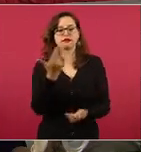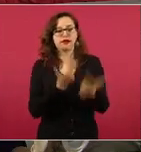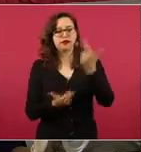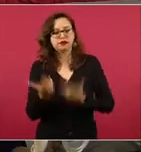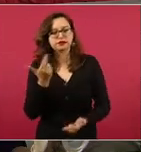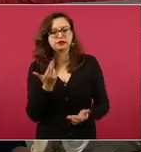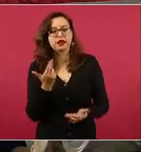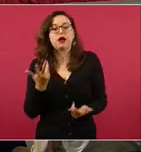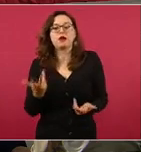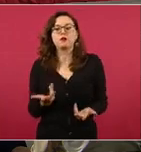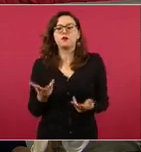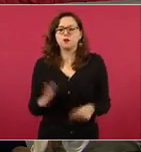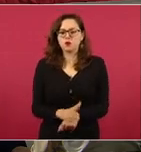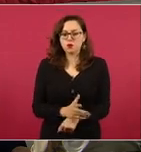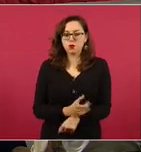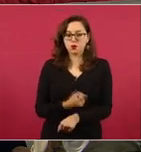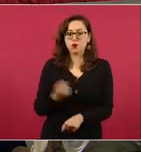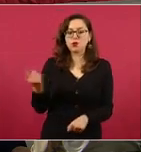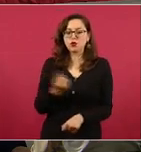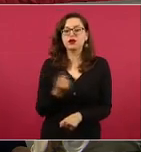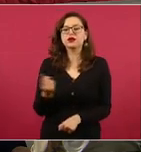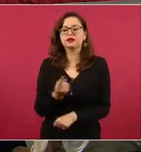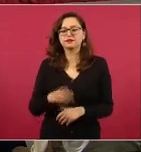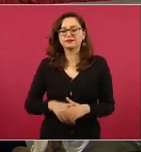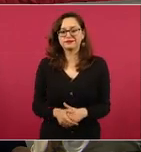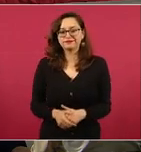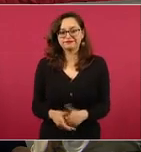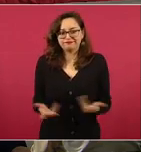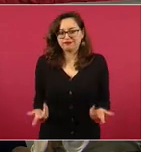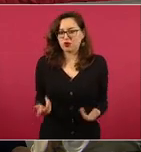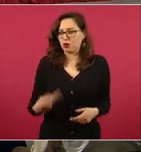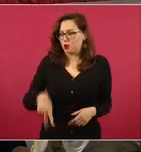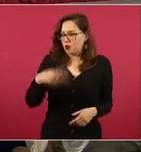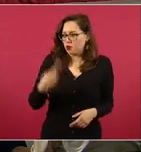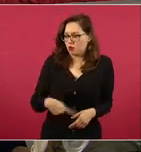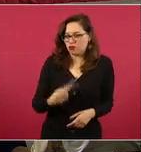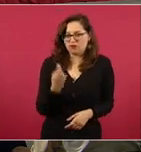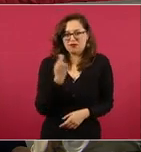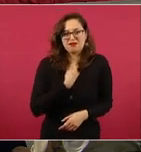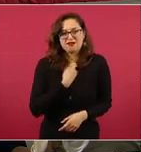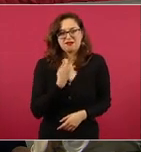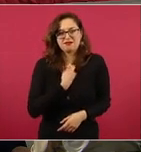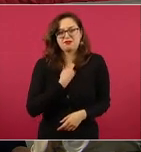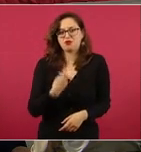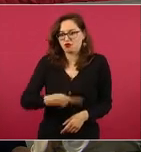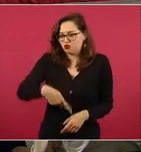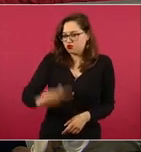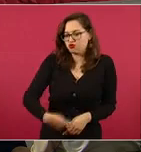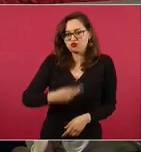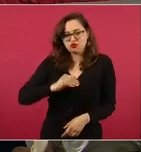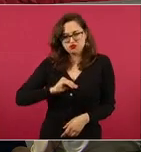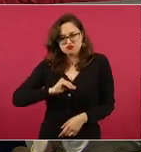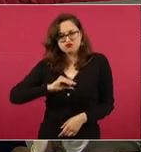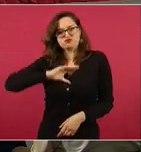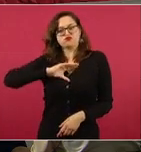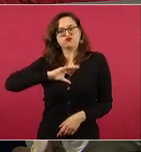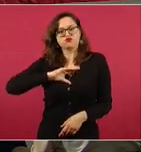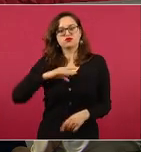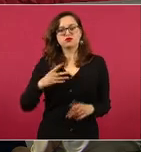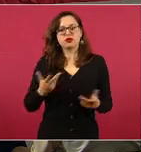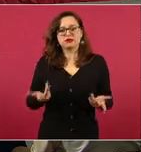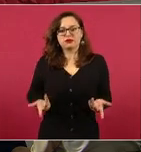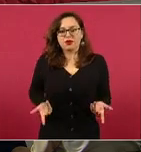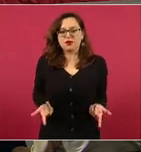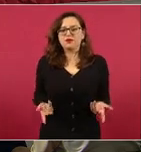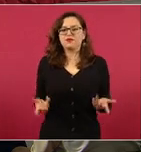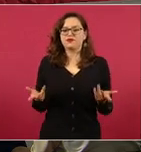Wolso Yinka dice, se trata de la restauración de la dignidad y justamente de la dignidad de aquellos que siempre han estado